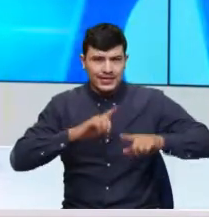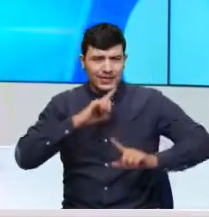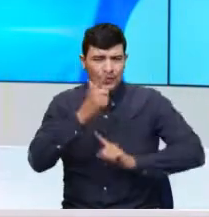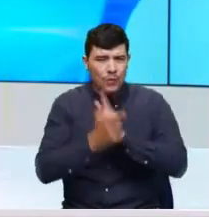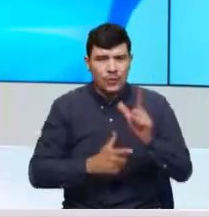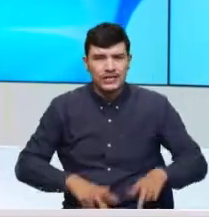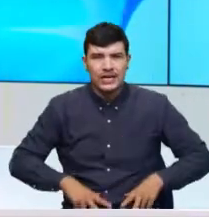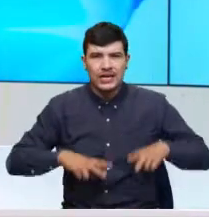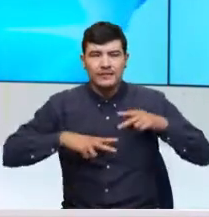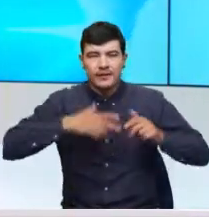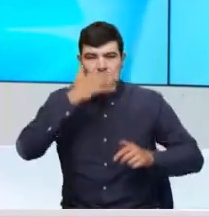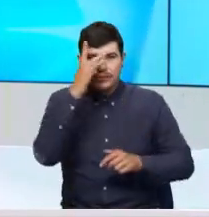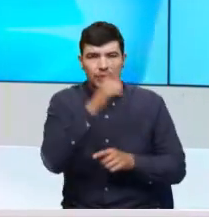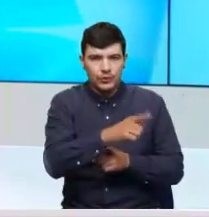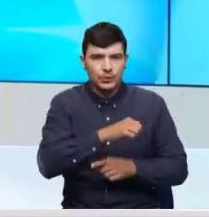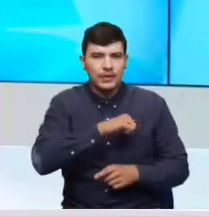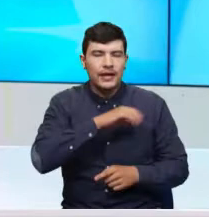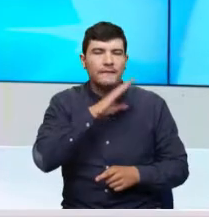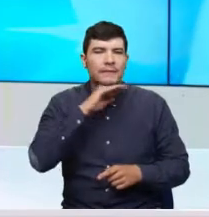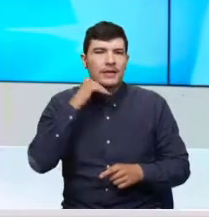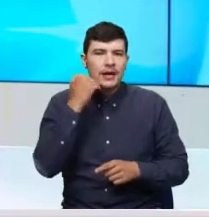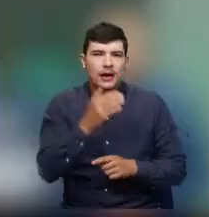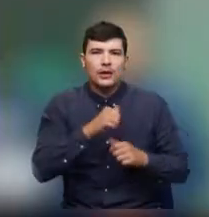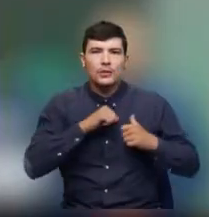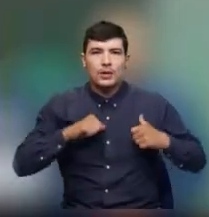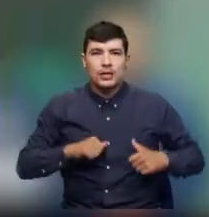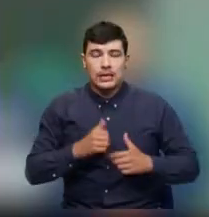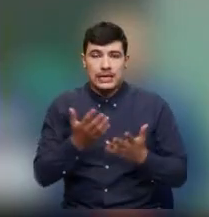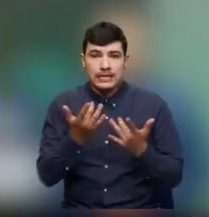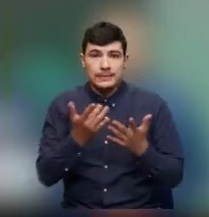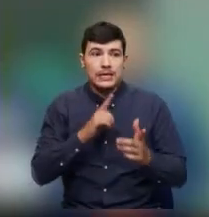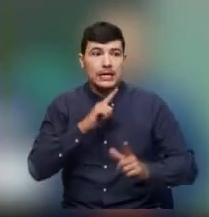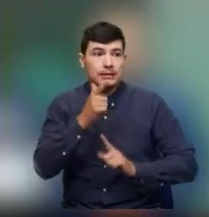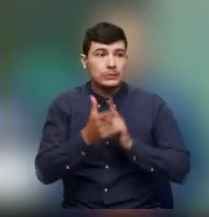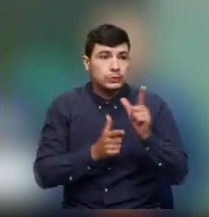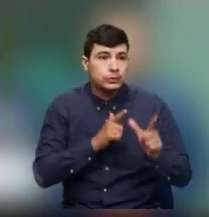falla cardíaca y espera un trasplante.